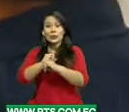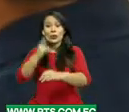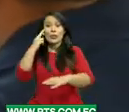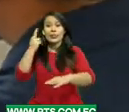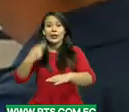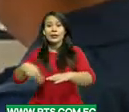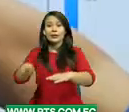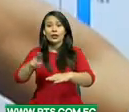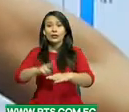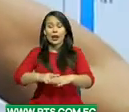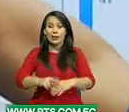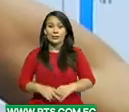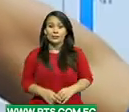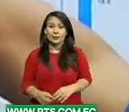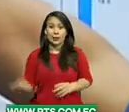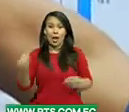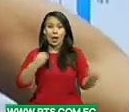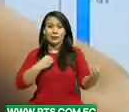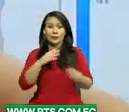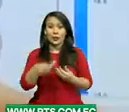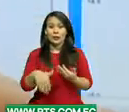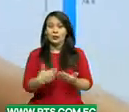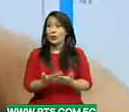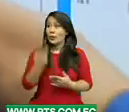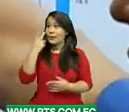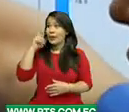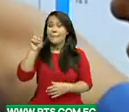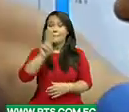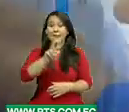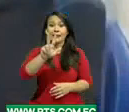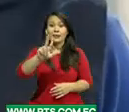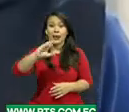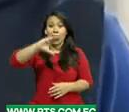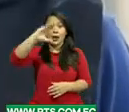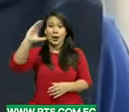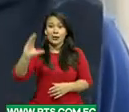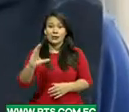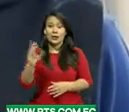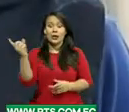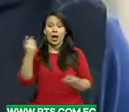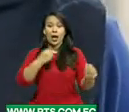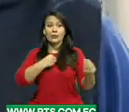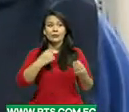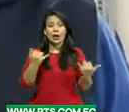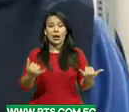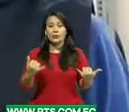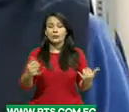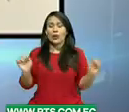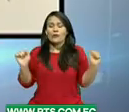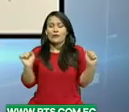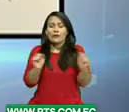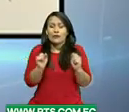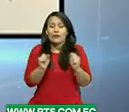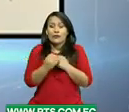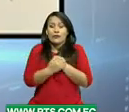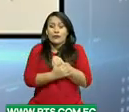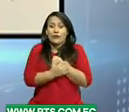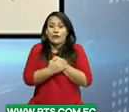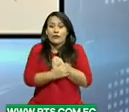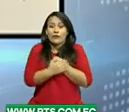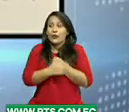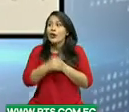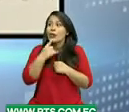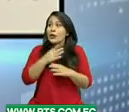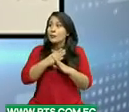la mínima llegó a 19.3 grados centígrados. ¿A qué se debe esto? Por el viento igualmente de proveniente